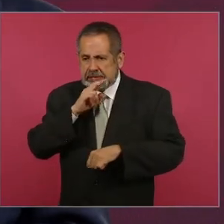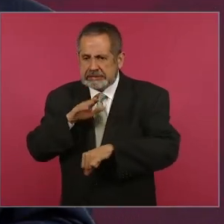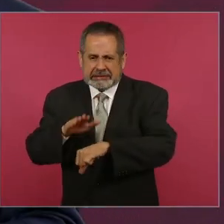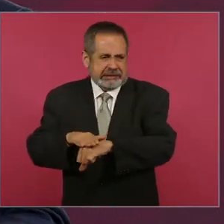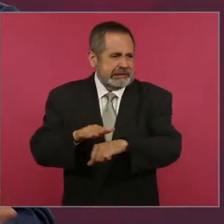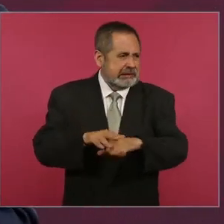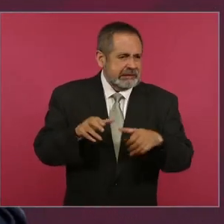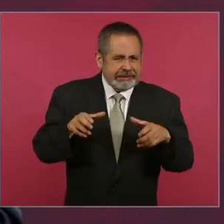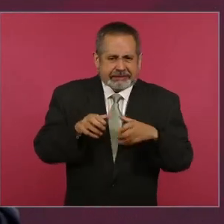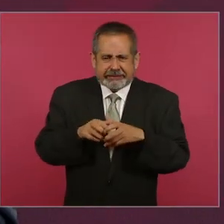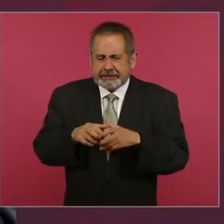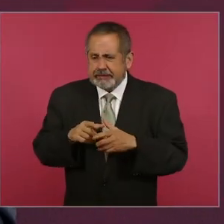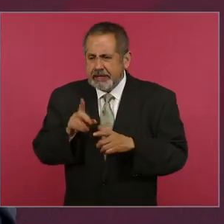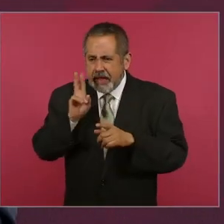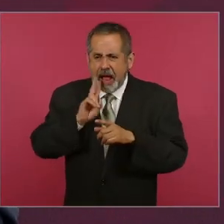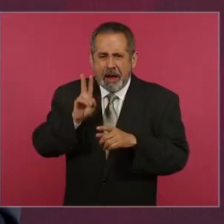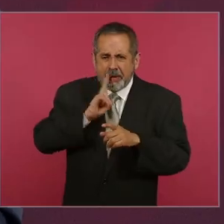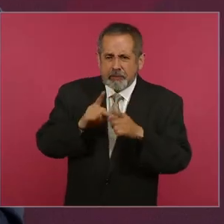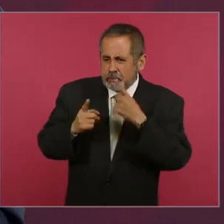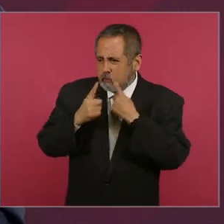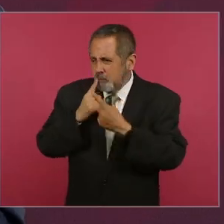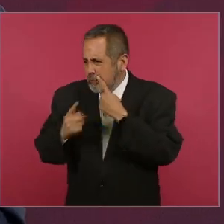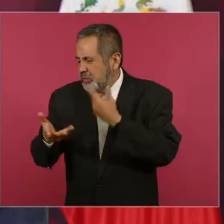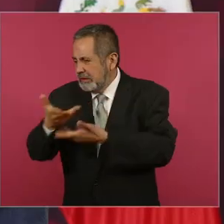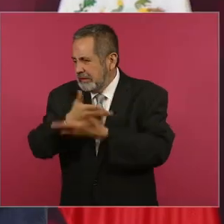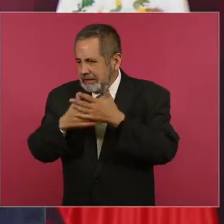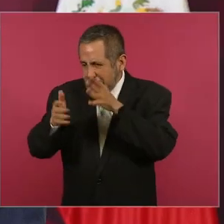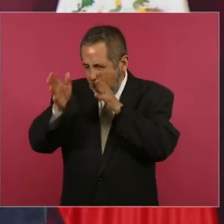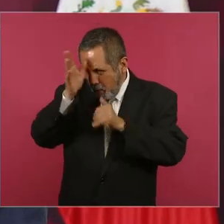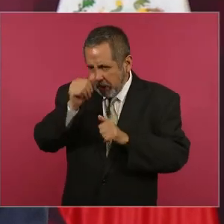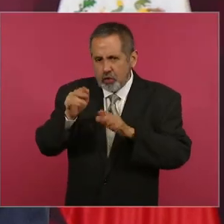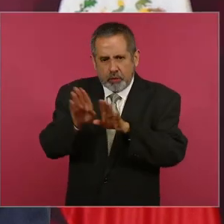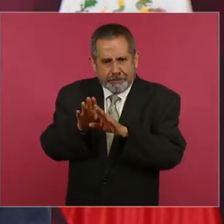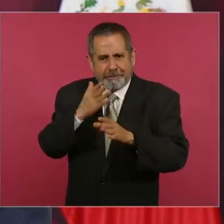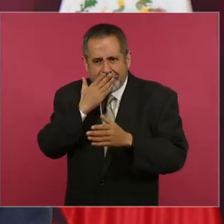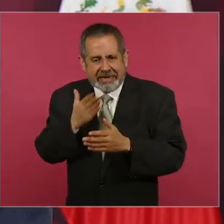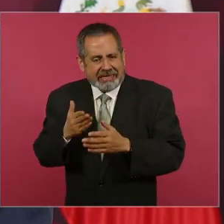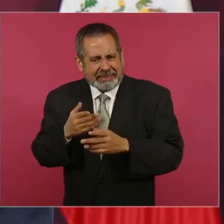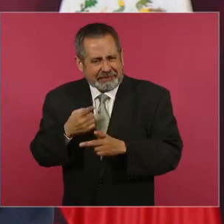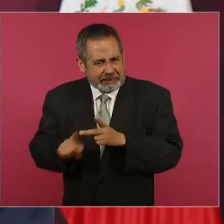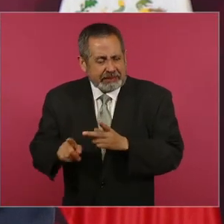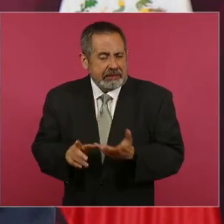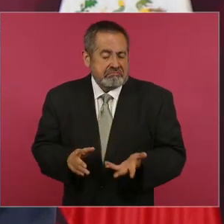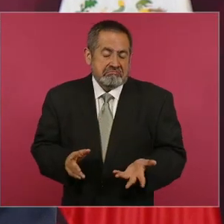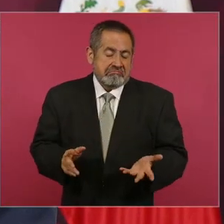buscado el acuerdo desde el principio.